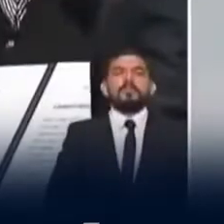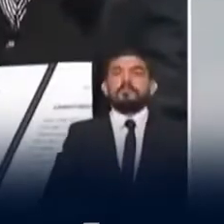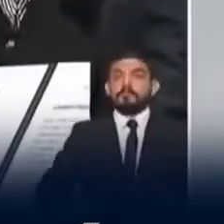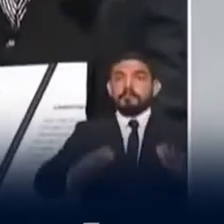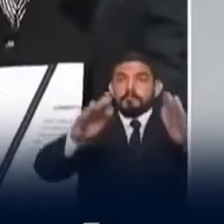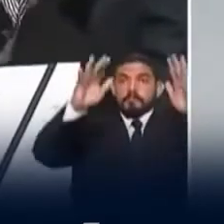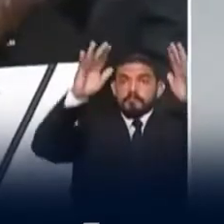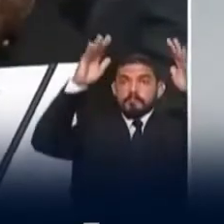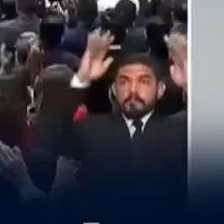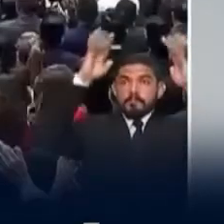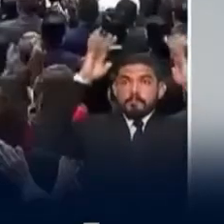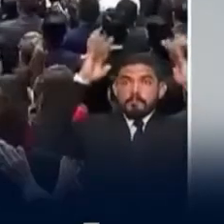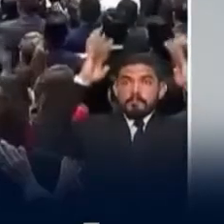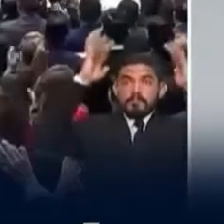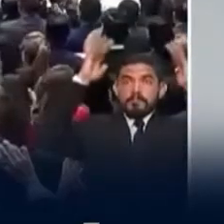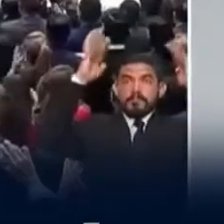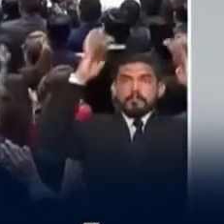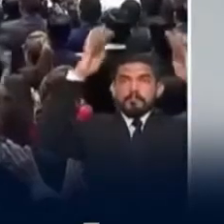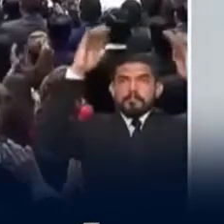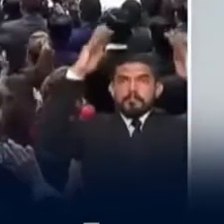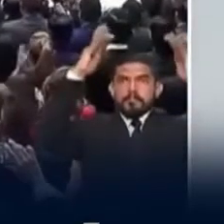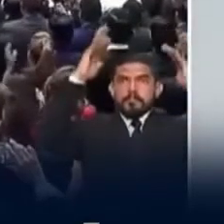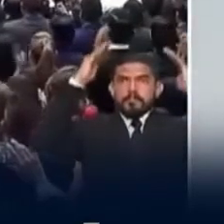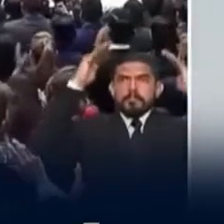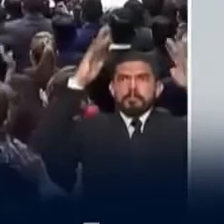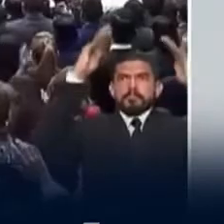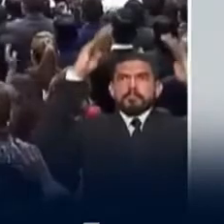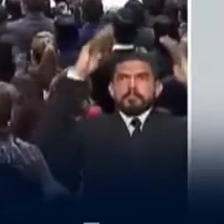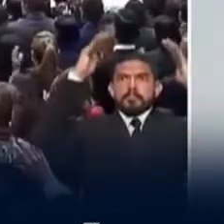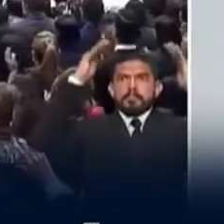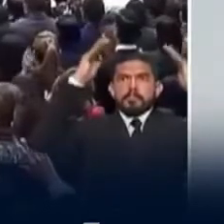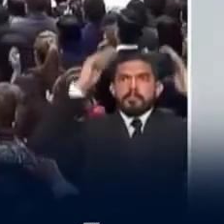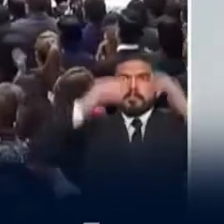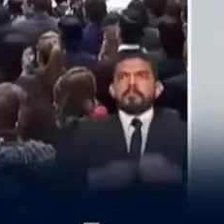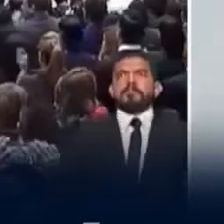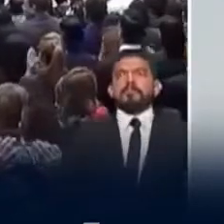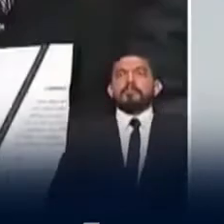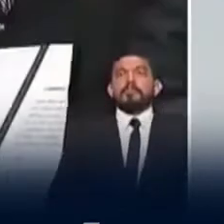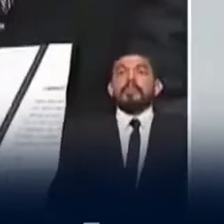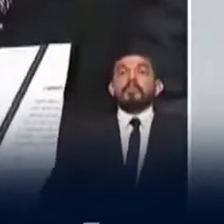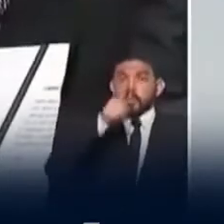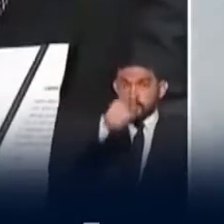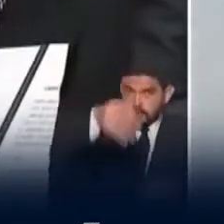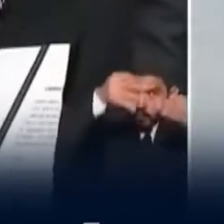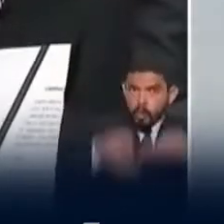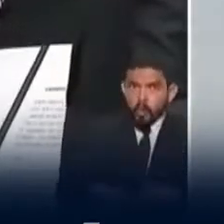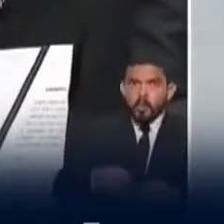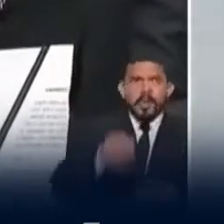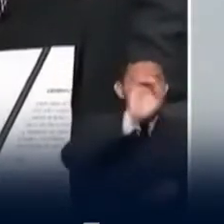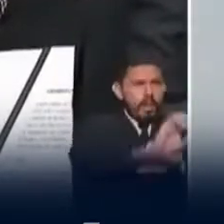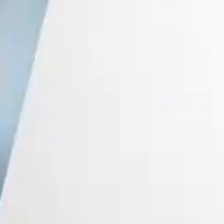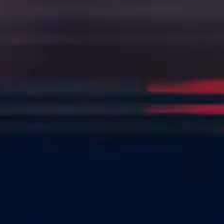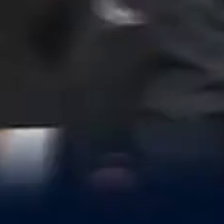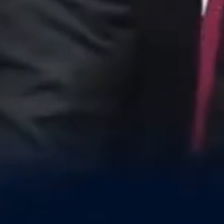ceremonia de cambio de mando, en donde se ha oficializado ya Daniel Noboa como el nuevo presidente de la República